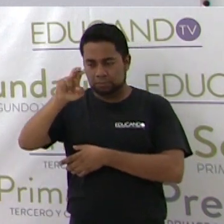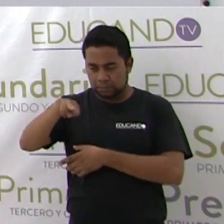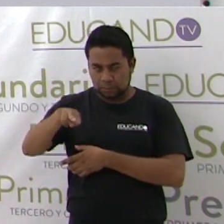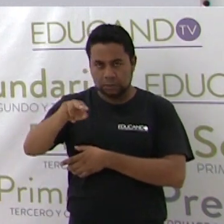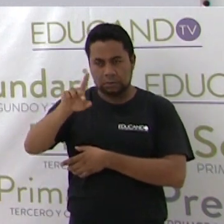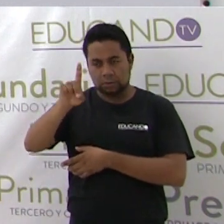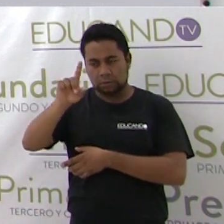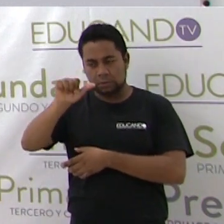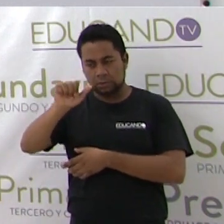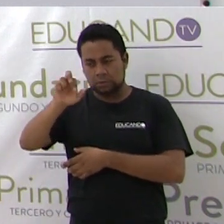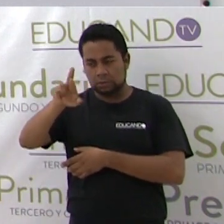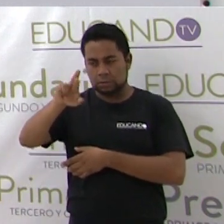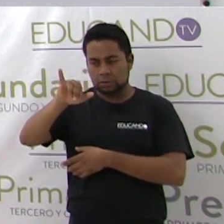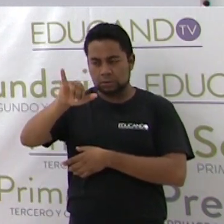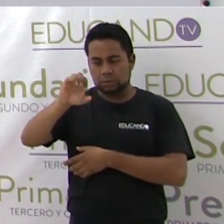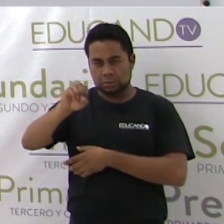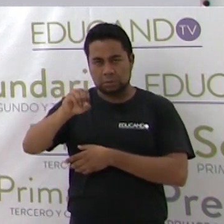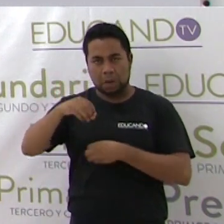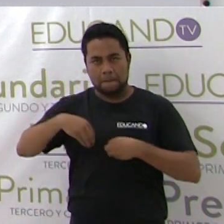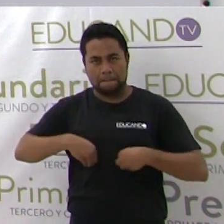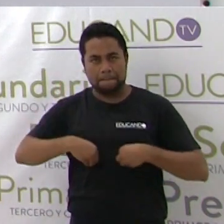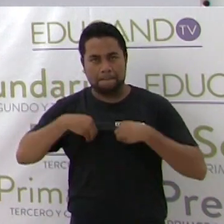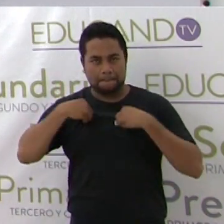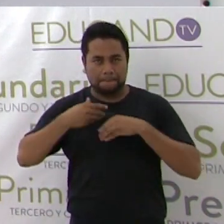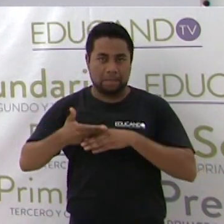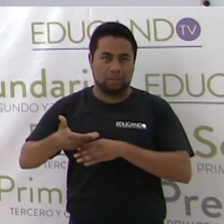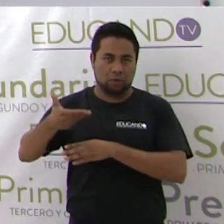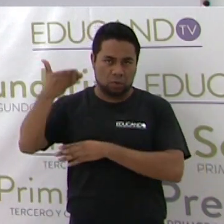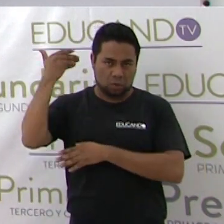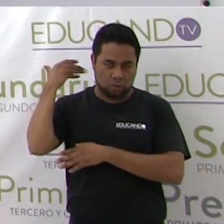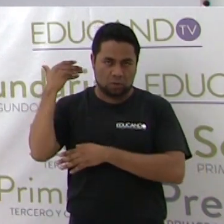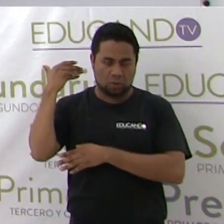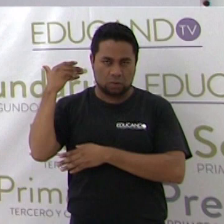atención con lo que estoy escribiendo, en